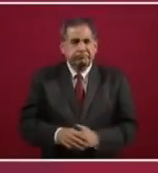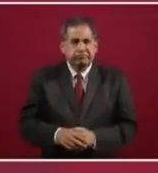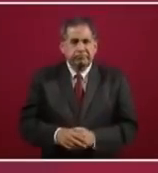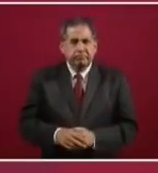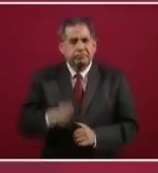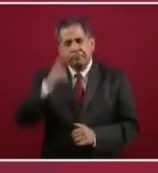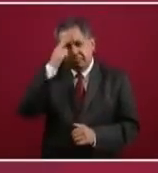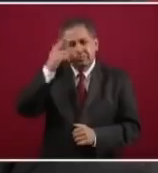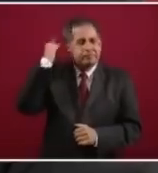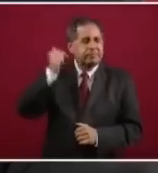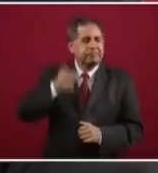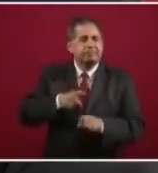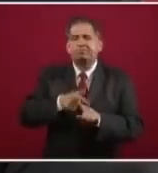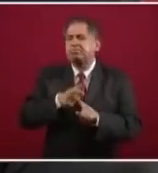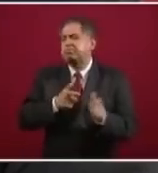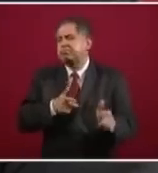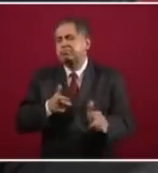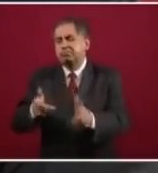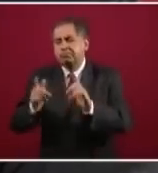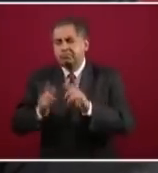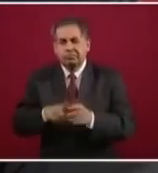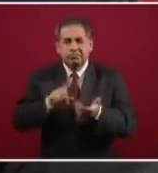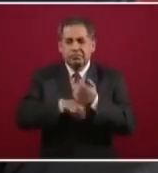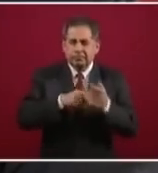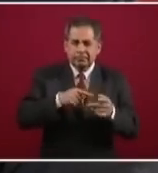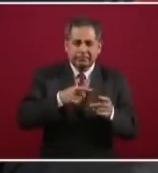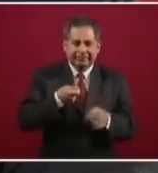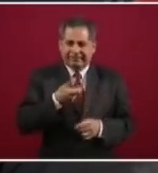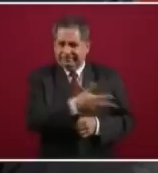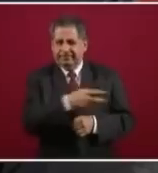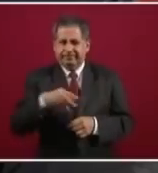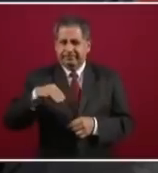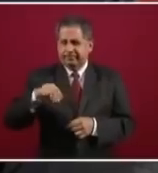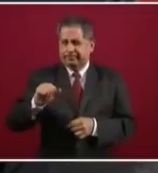¿Cómo se burlaban los mapaches